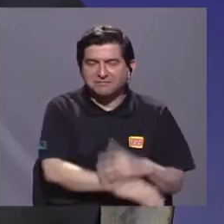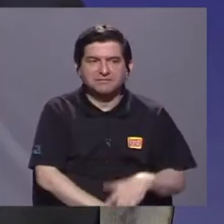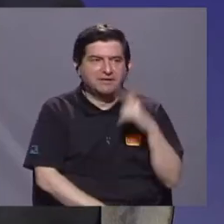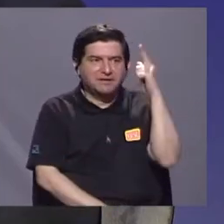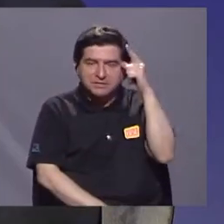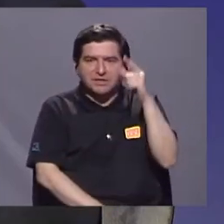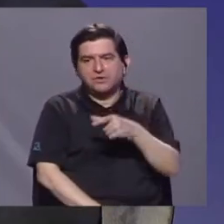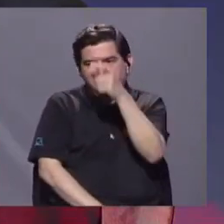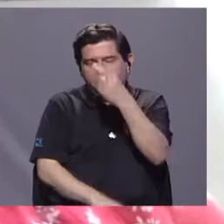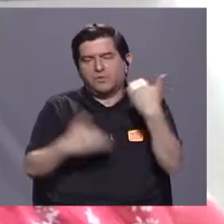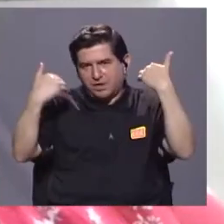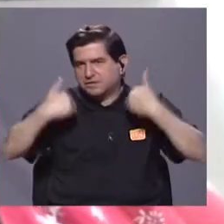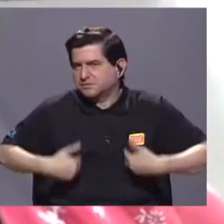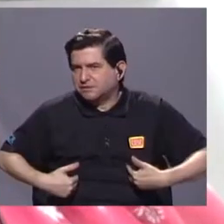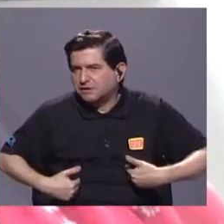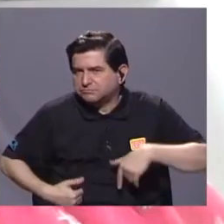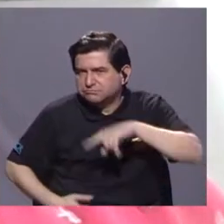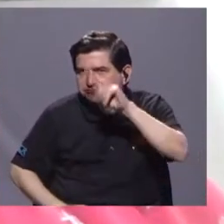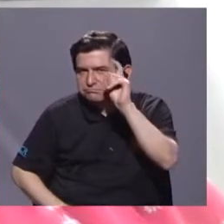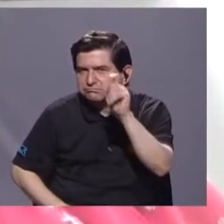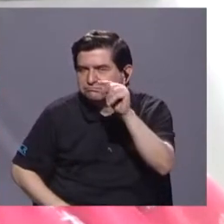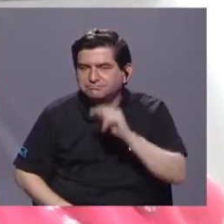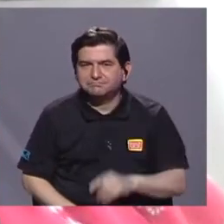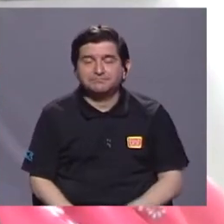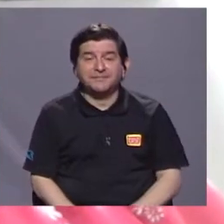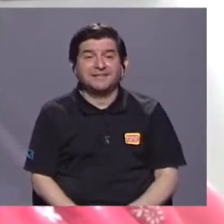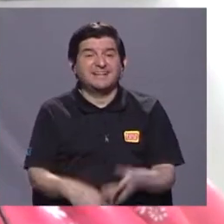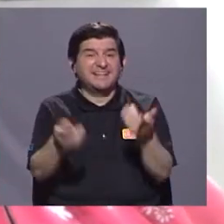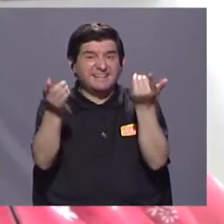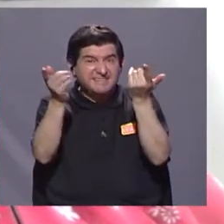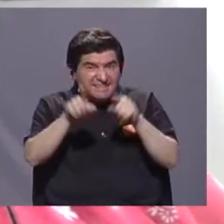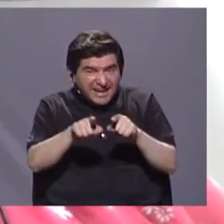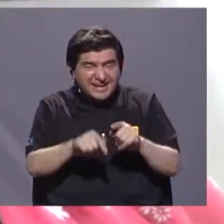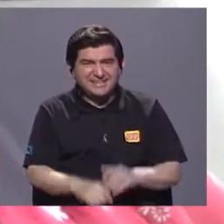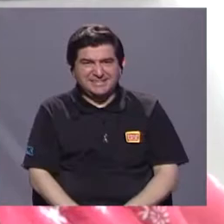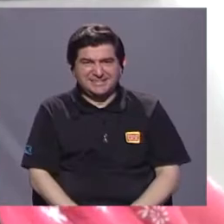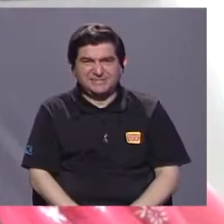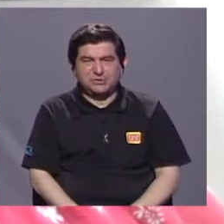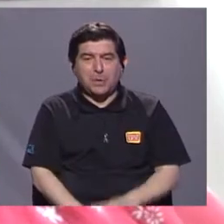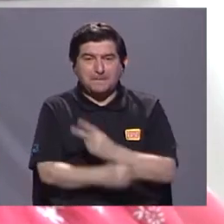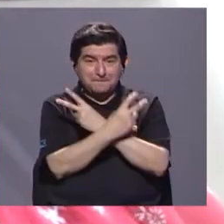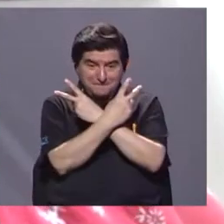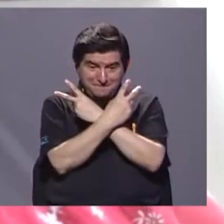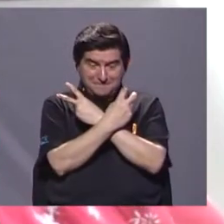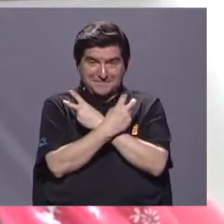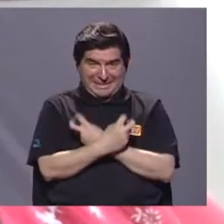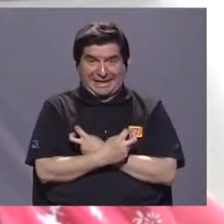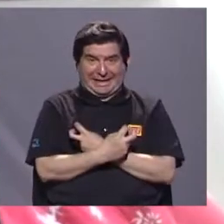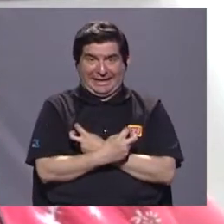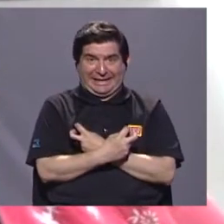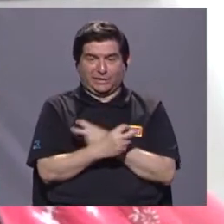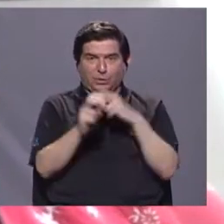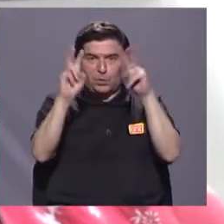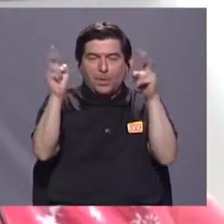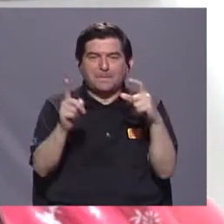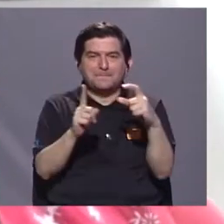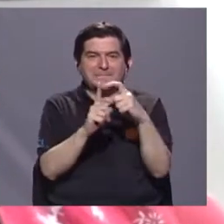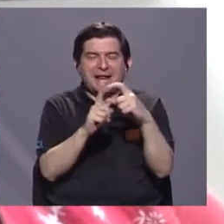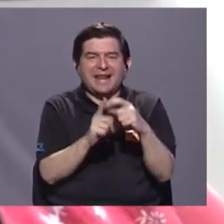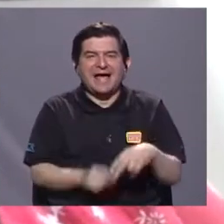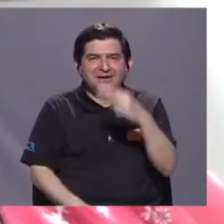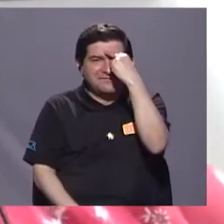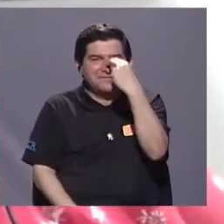luego el ser humano bueno de hecho veneno s el término en latín